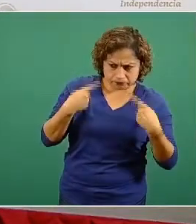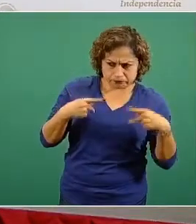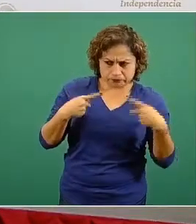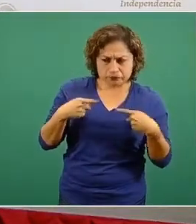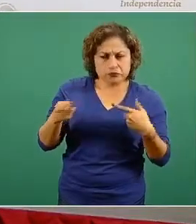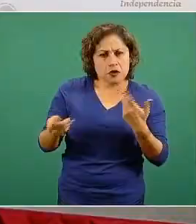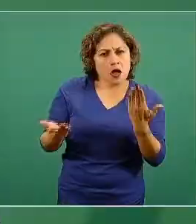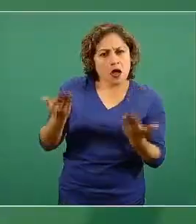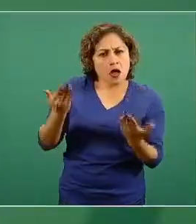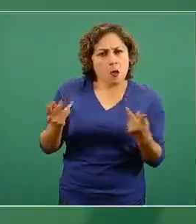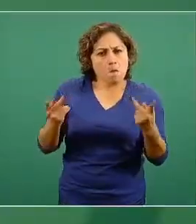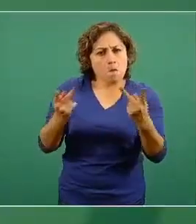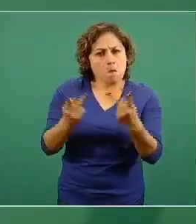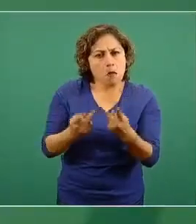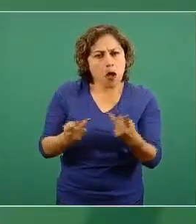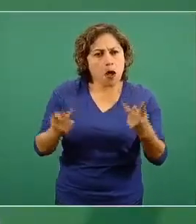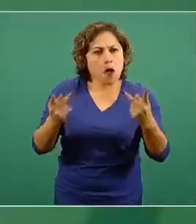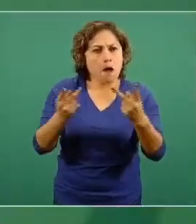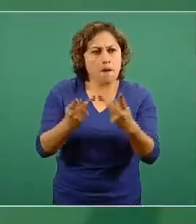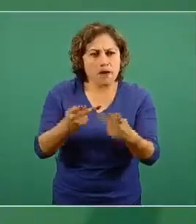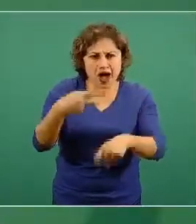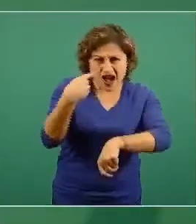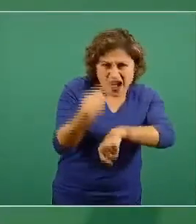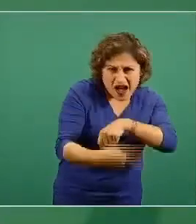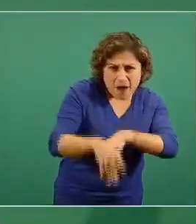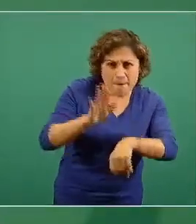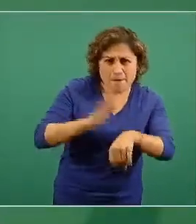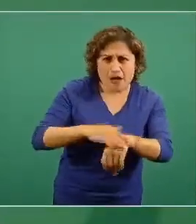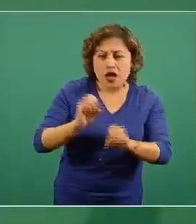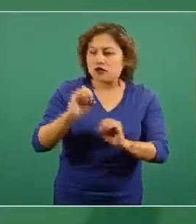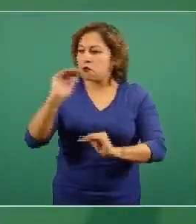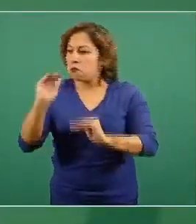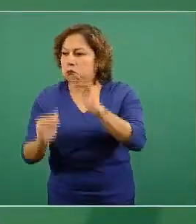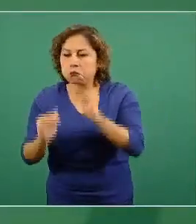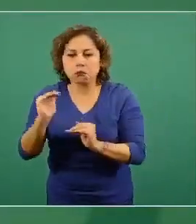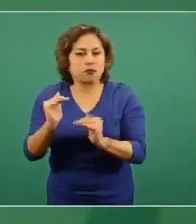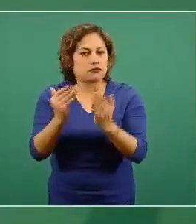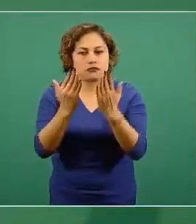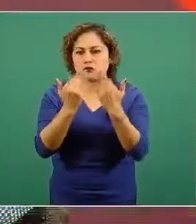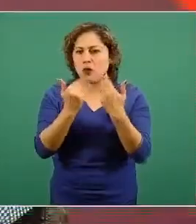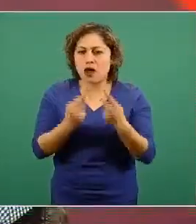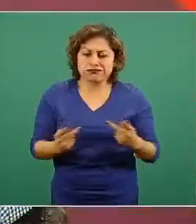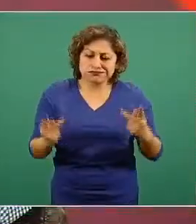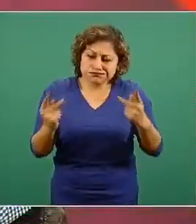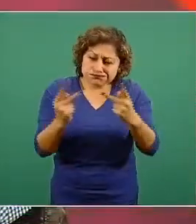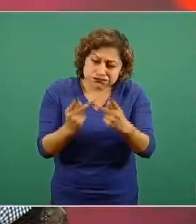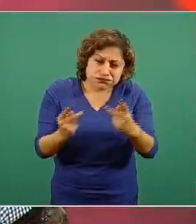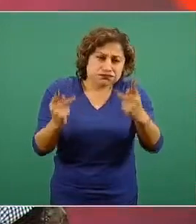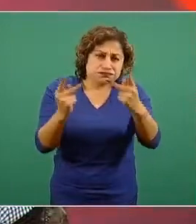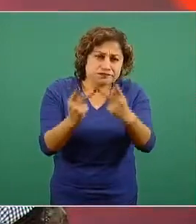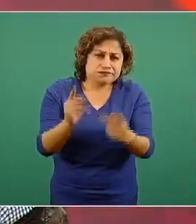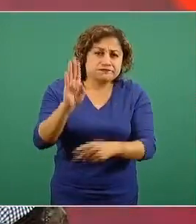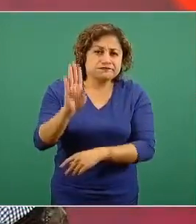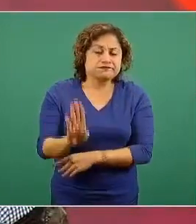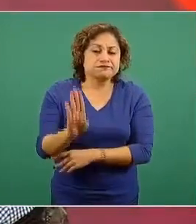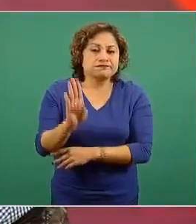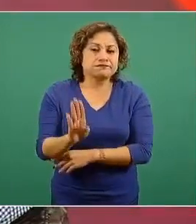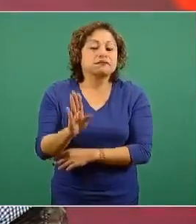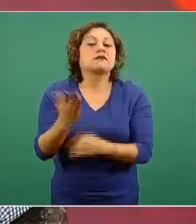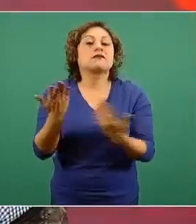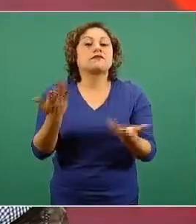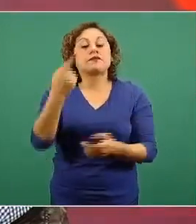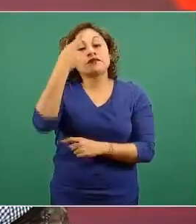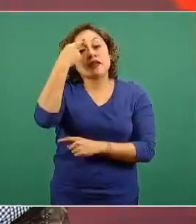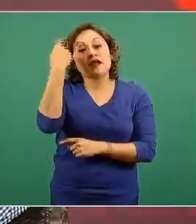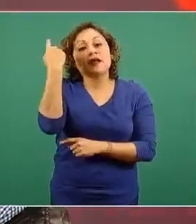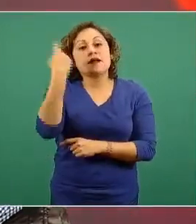o diferencias en el mismo que pudieran llevar a alguna otra acción más intensiva en relación a mantener